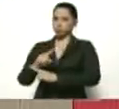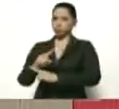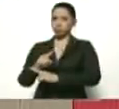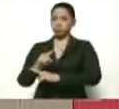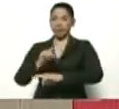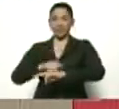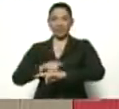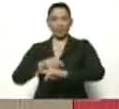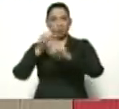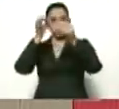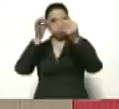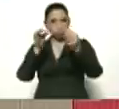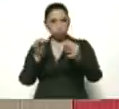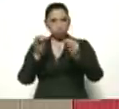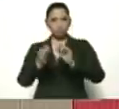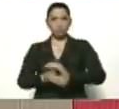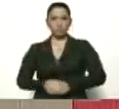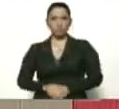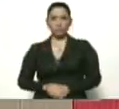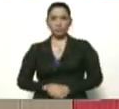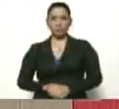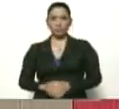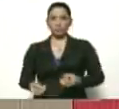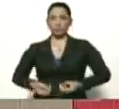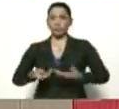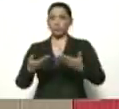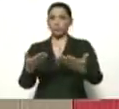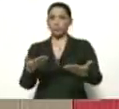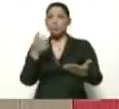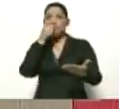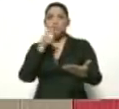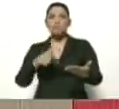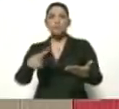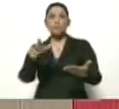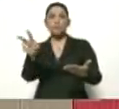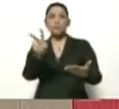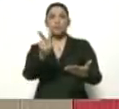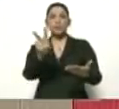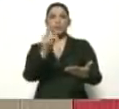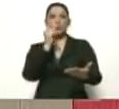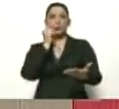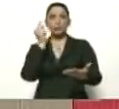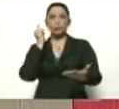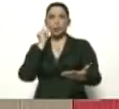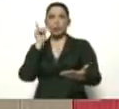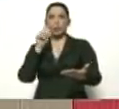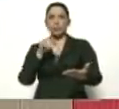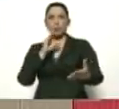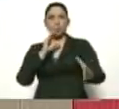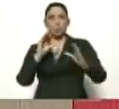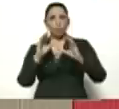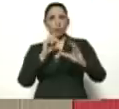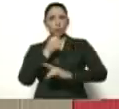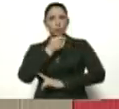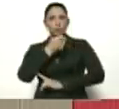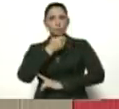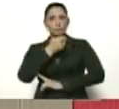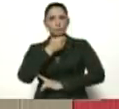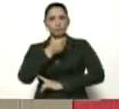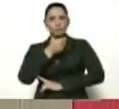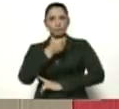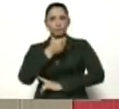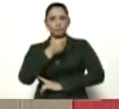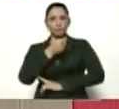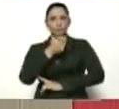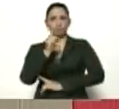tiempo real a darle a las venezolanas a los venezolanos a los medios de comunicación y a la